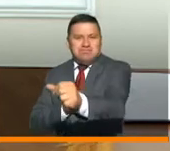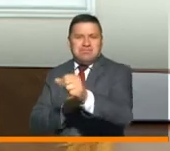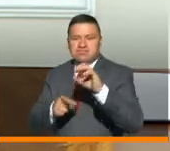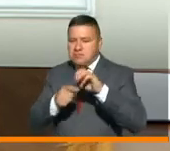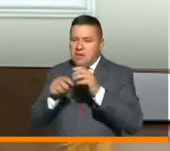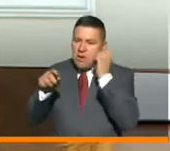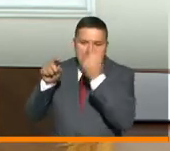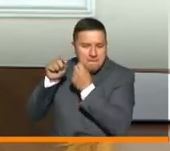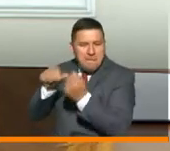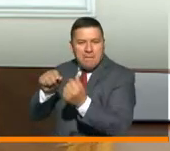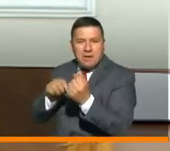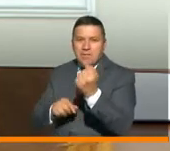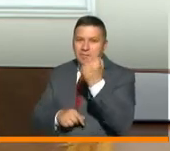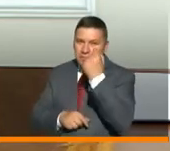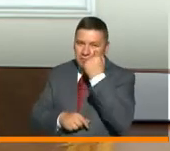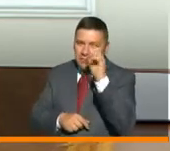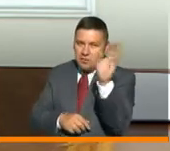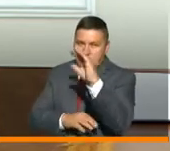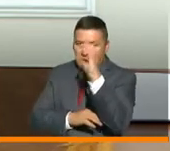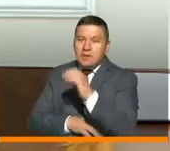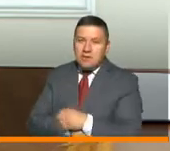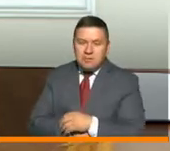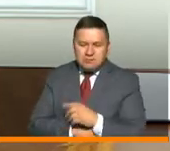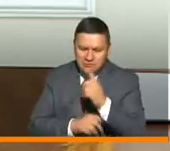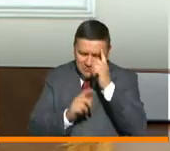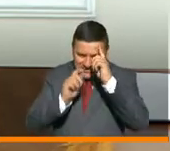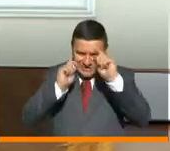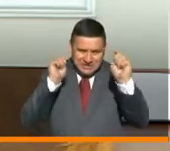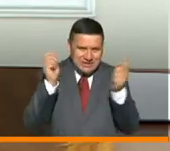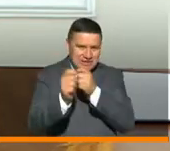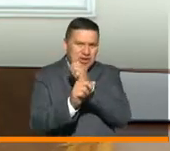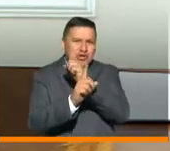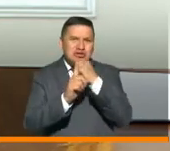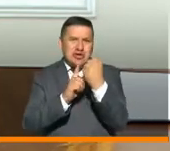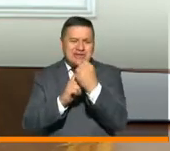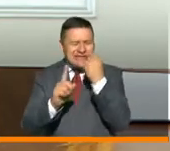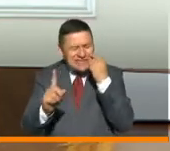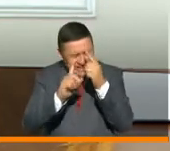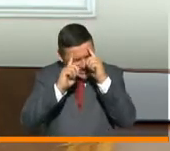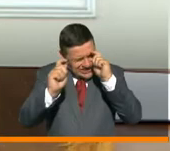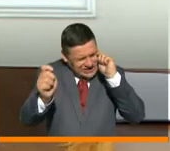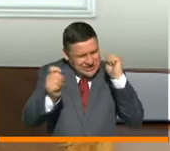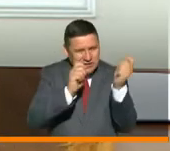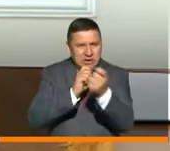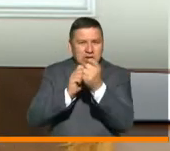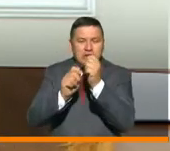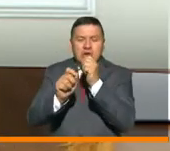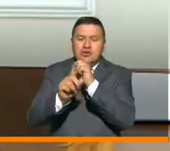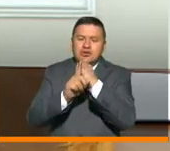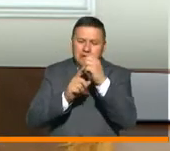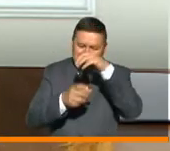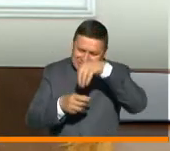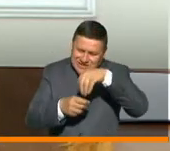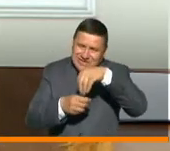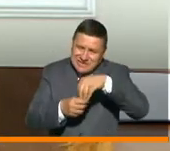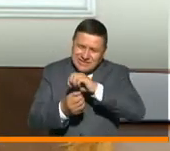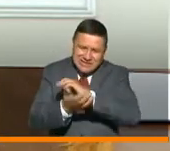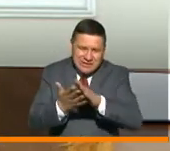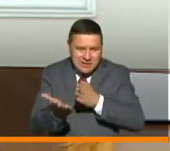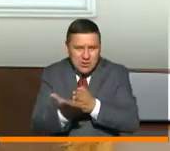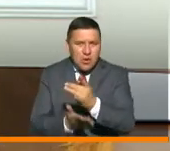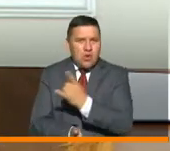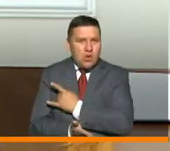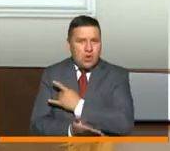permanente y, óiganmelo bien todos los colombianos, en la transformación social sostenible que podamos darle educación